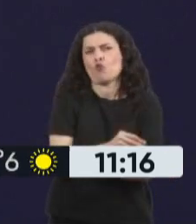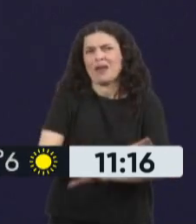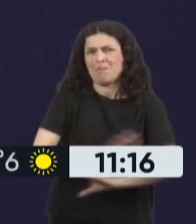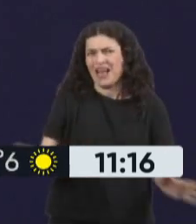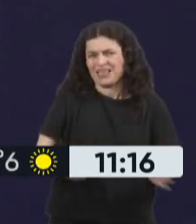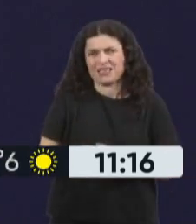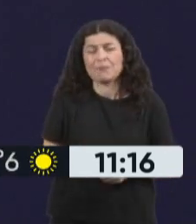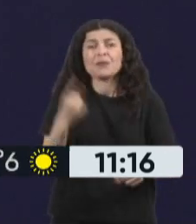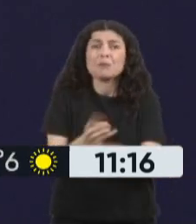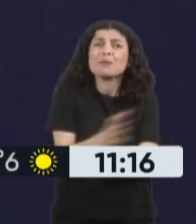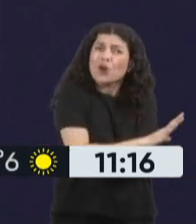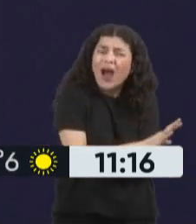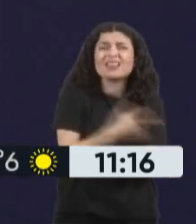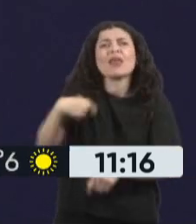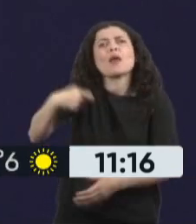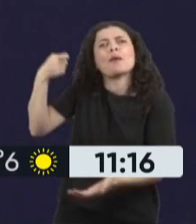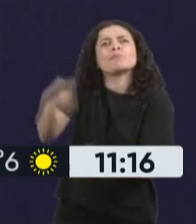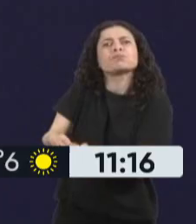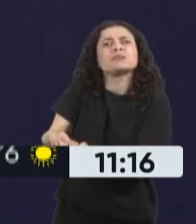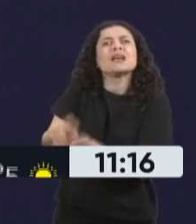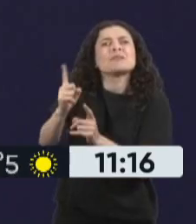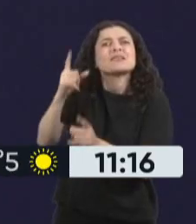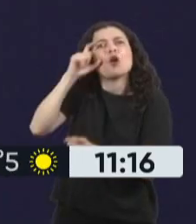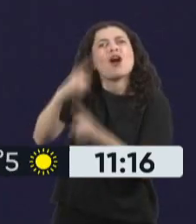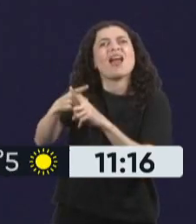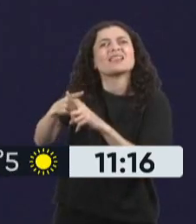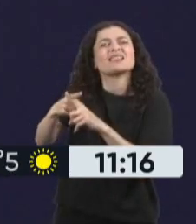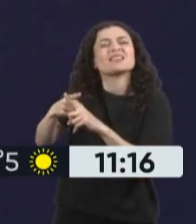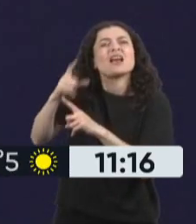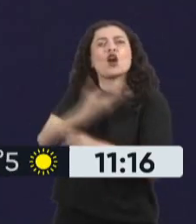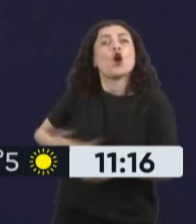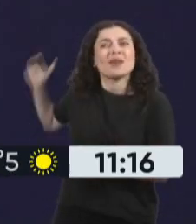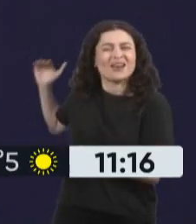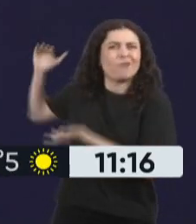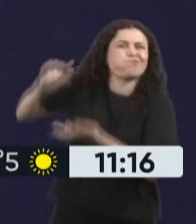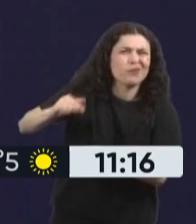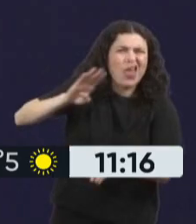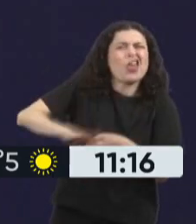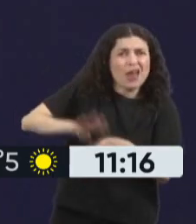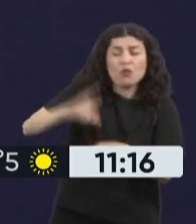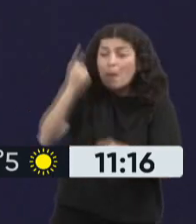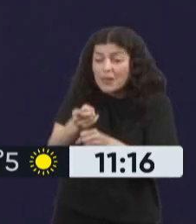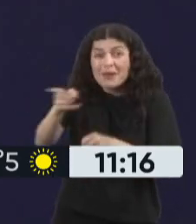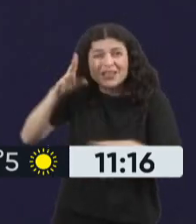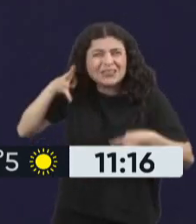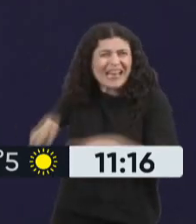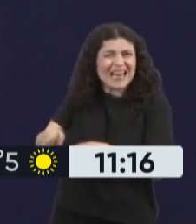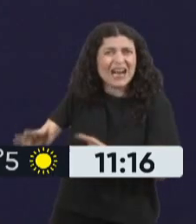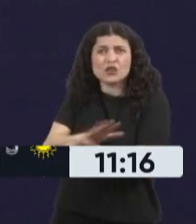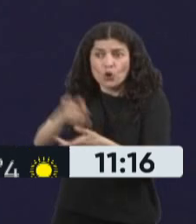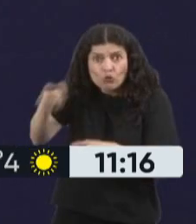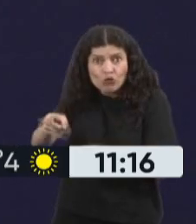la tamaña deuda que nos han dejado de años, no solo 2023, de años tengo